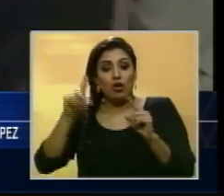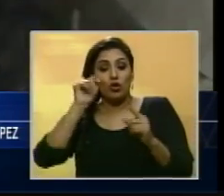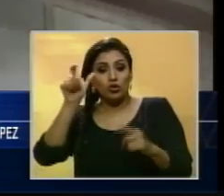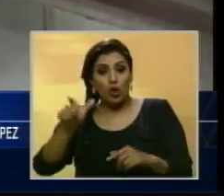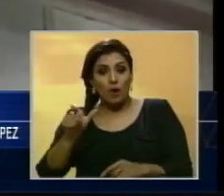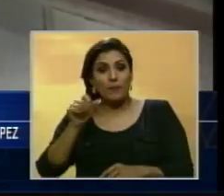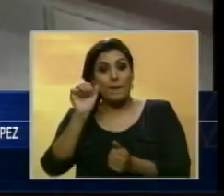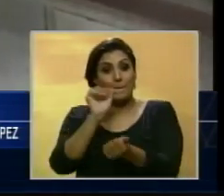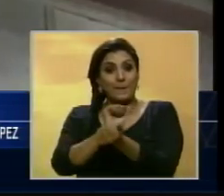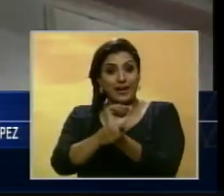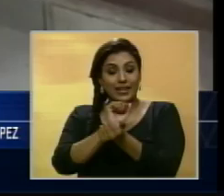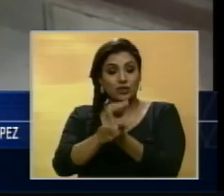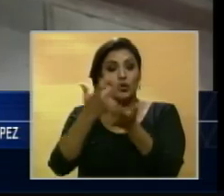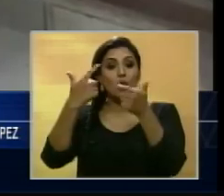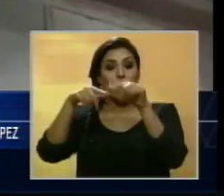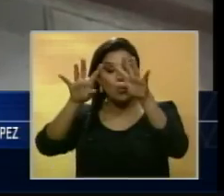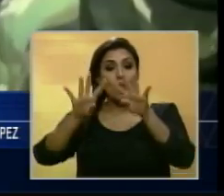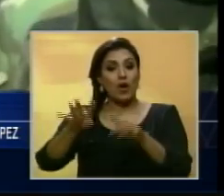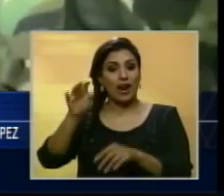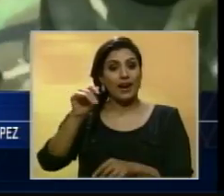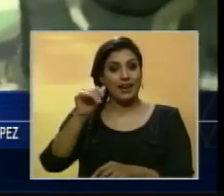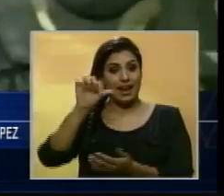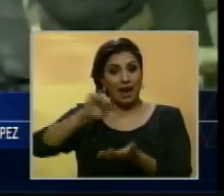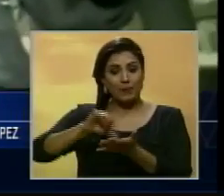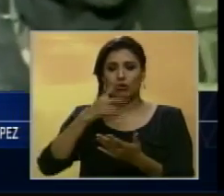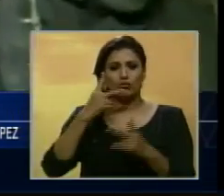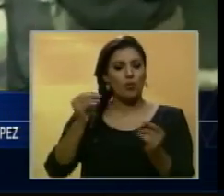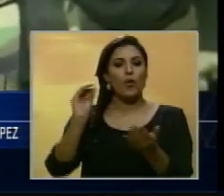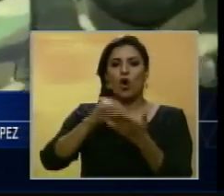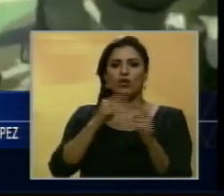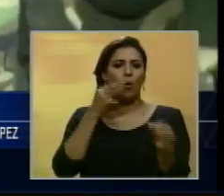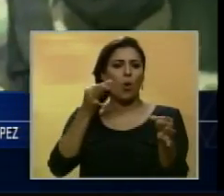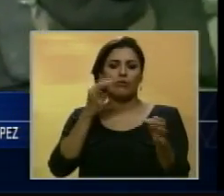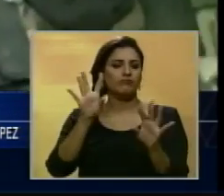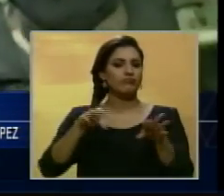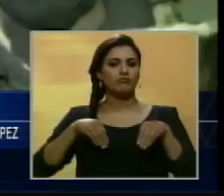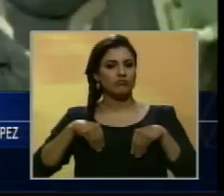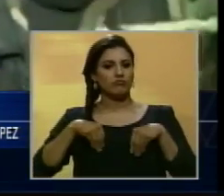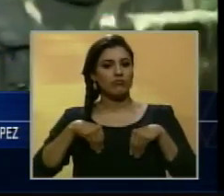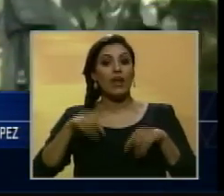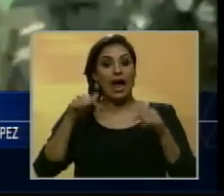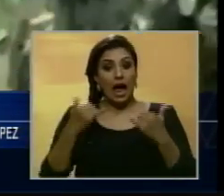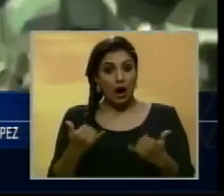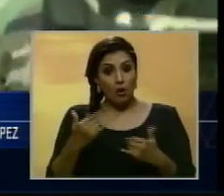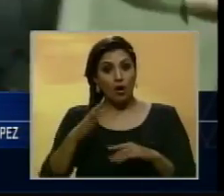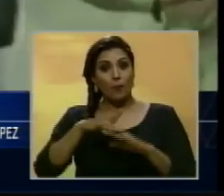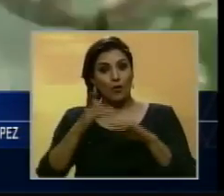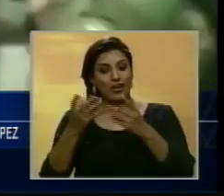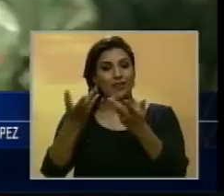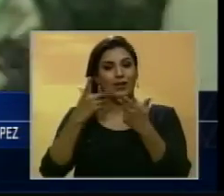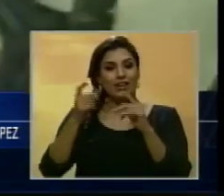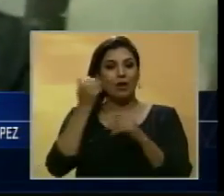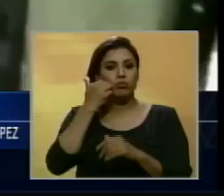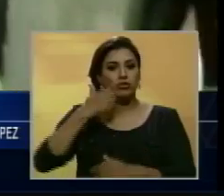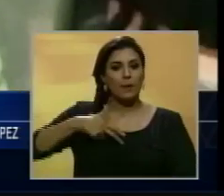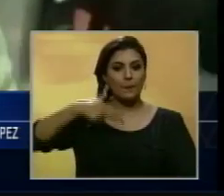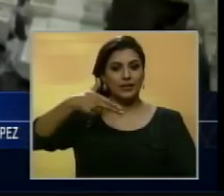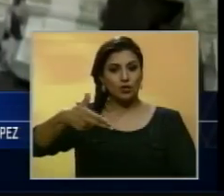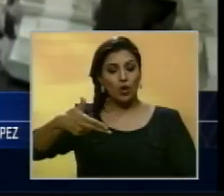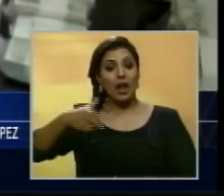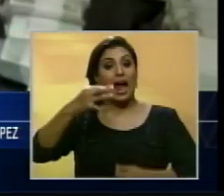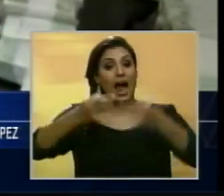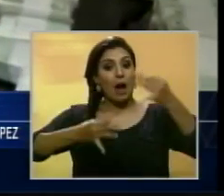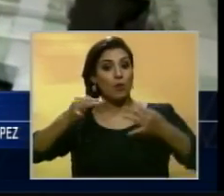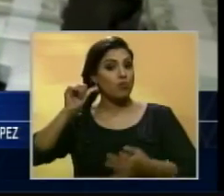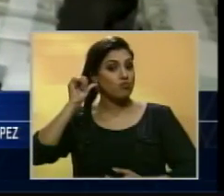López, quien está detenido en el penal de Ezeiza, se negó nuevamente a declarar, en esta oportunidad por el aporte ilegal de armas. Su